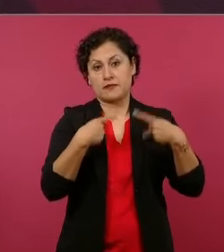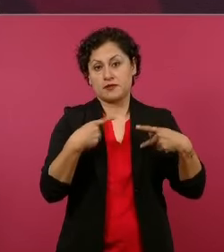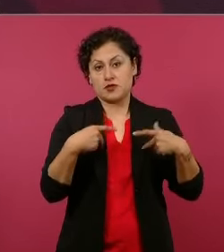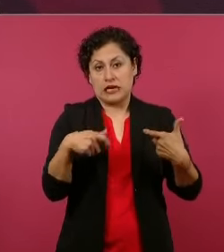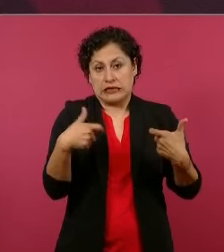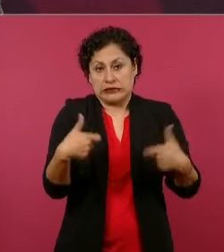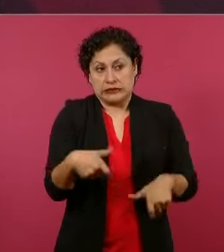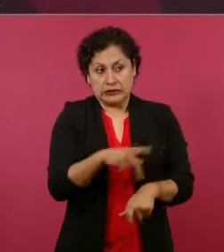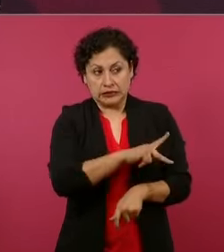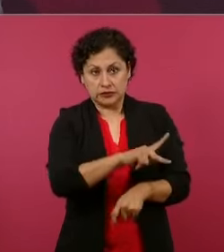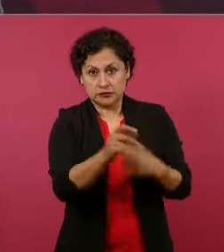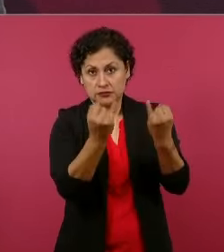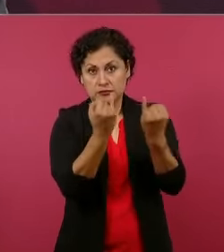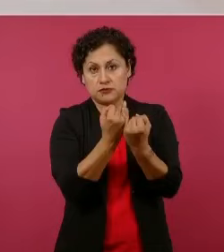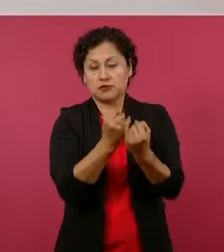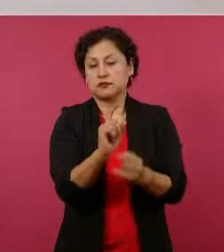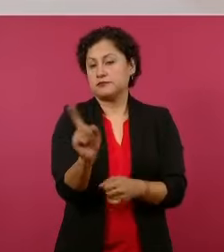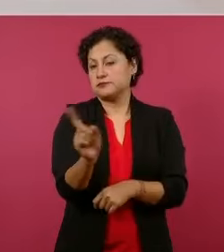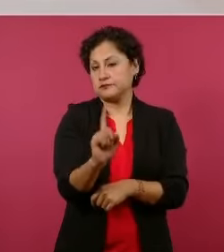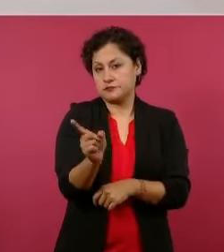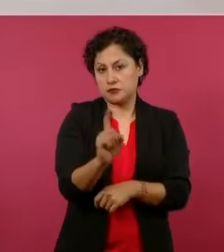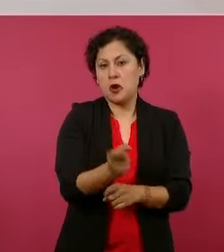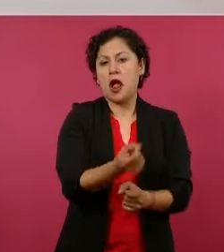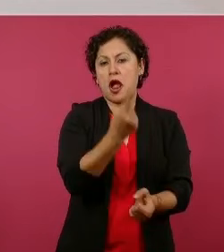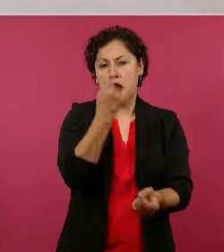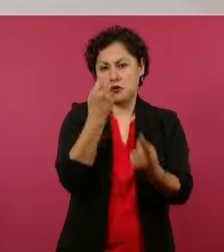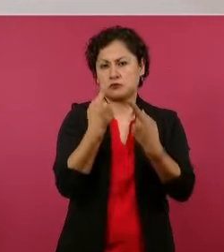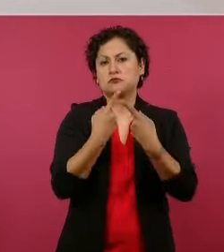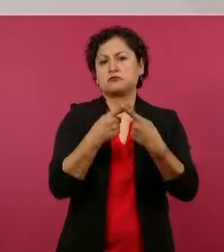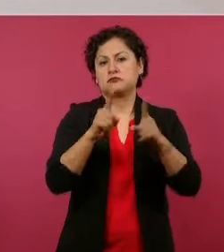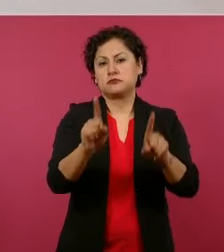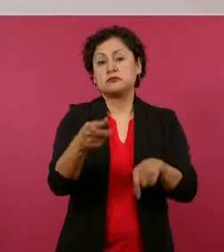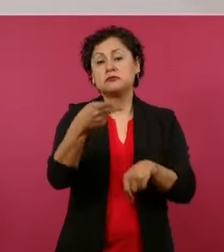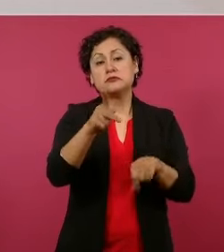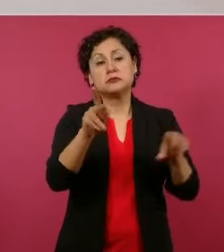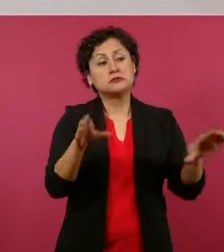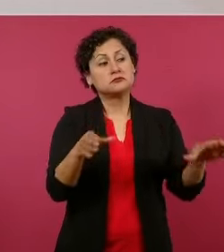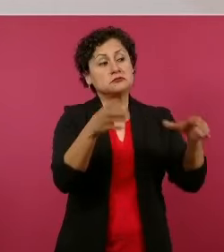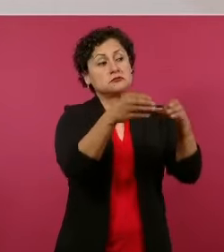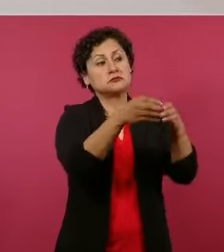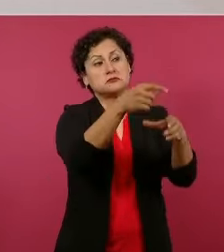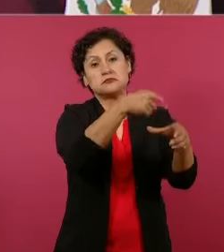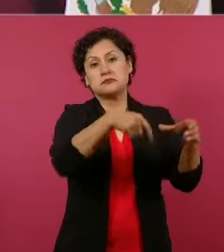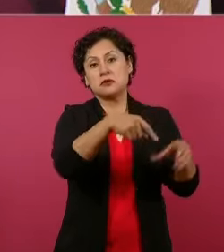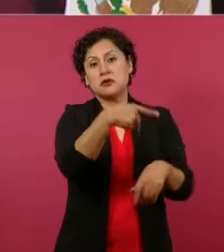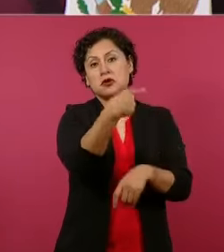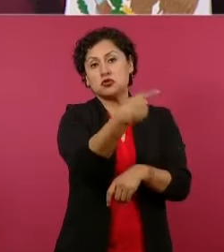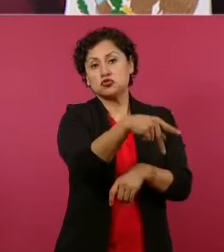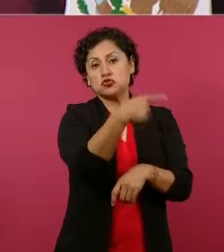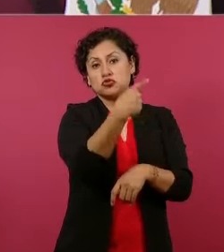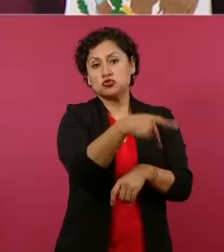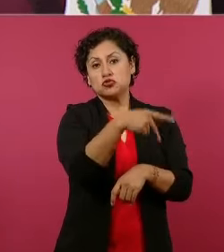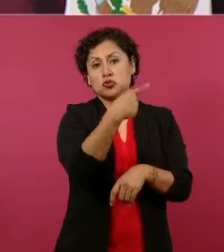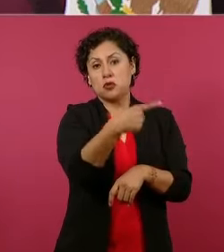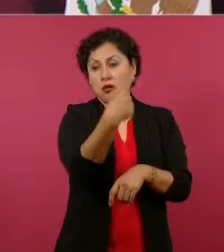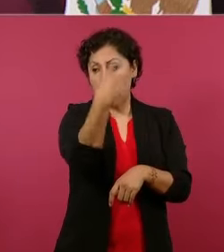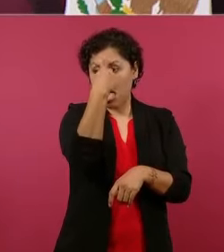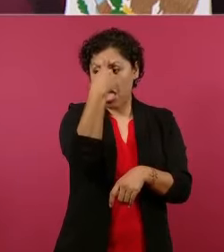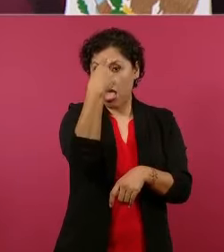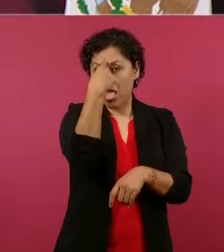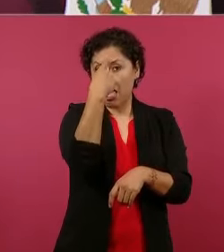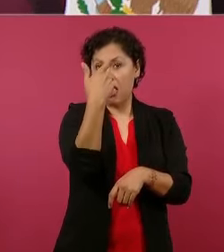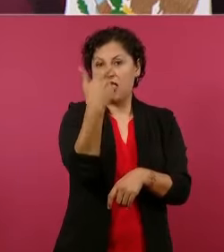también su Dios es el dinero como decía Hidalgo repitiendo al padre de nuestra